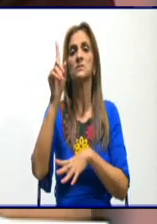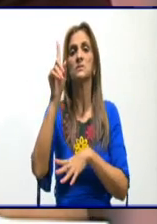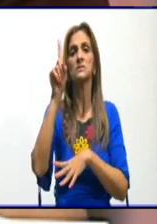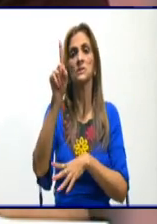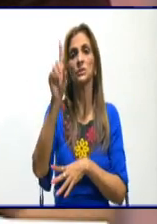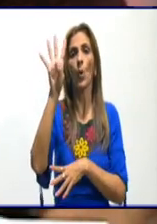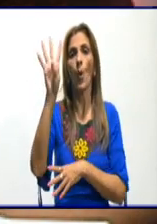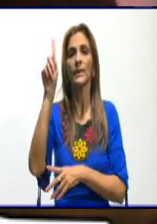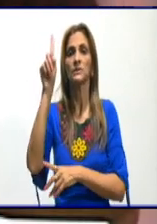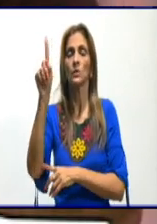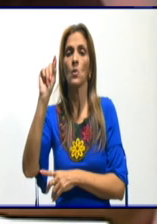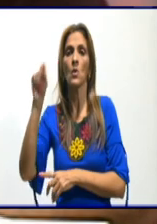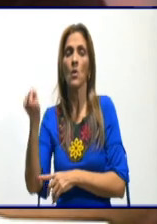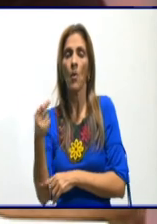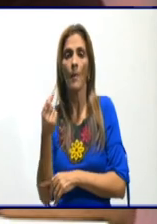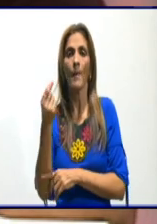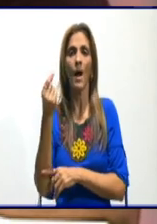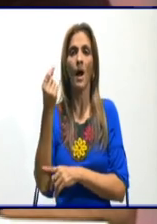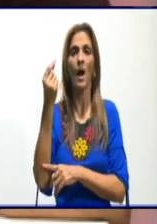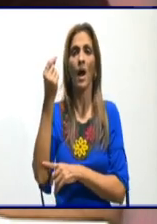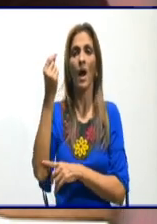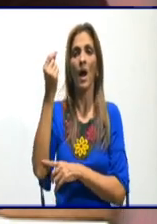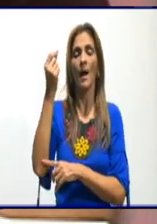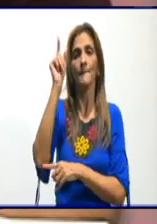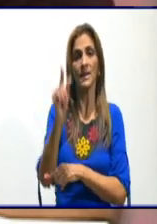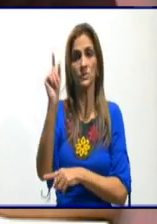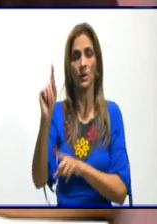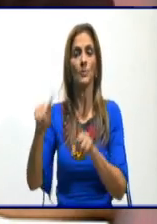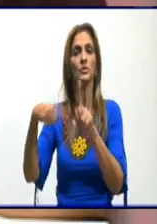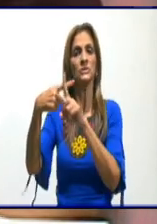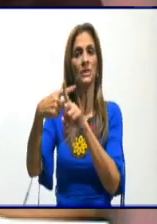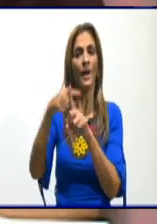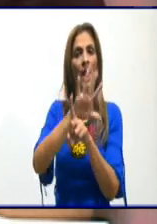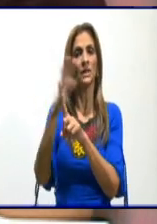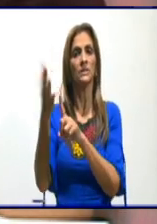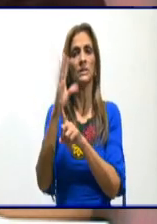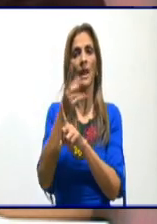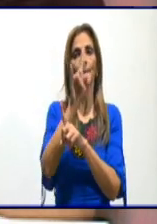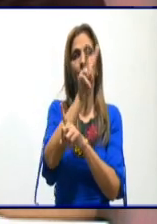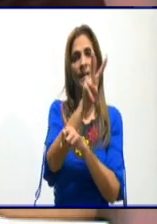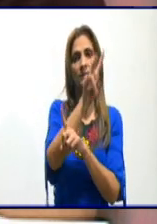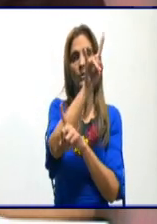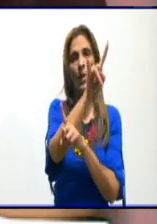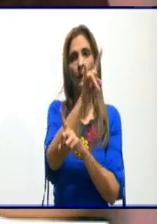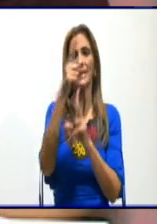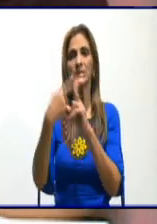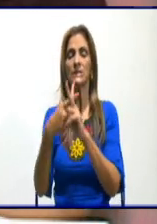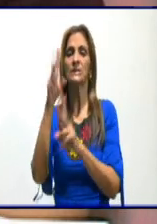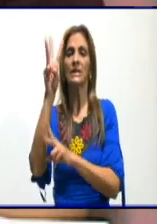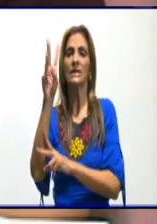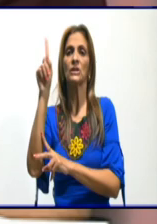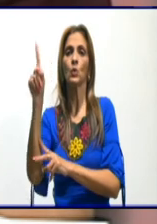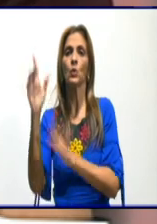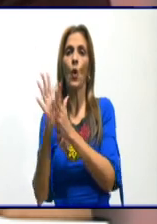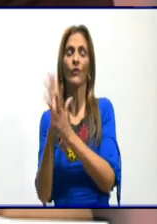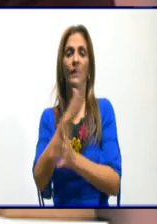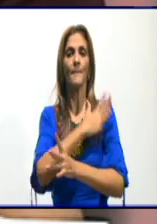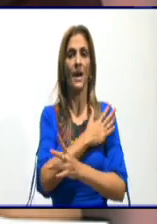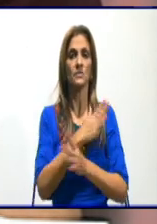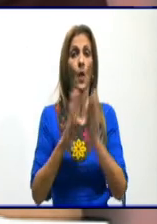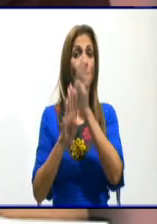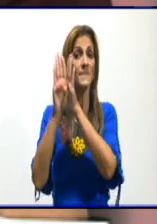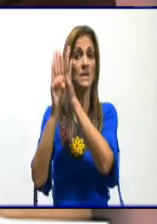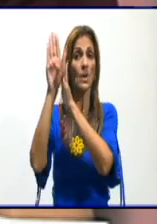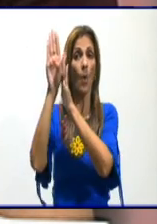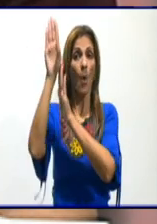141,3 casos diarios entre el día 29 y 31 de marzo, ocurriendo el pico más